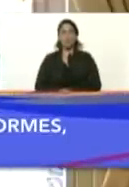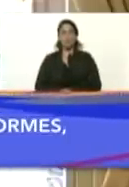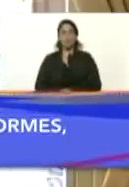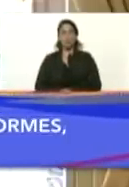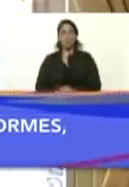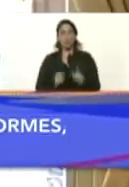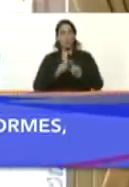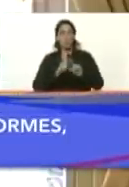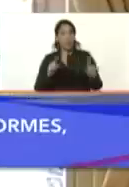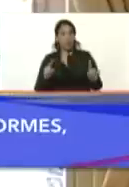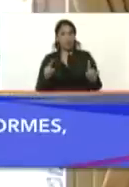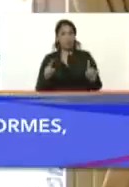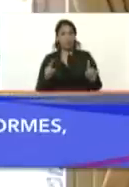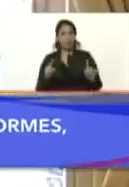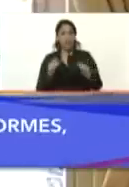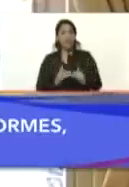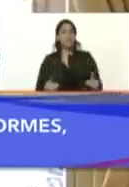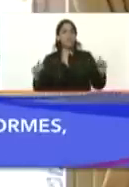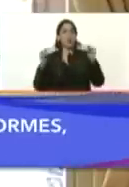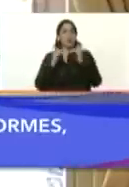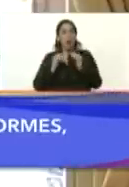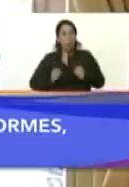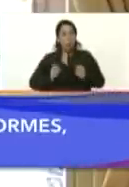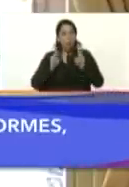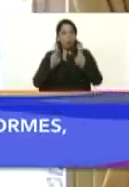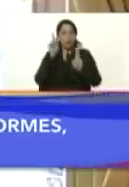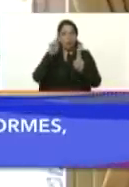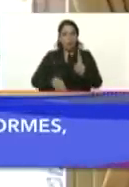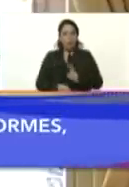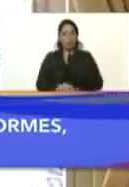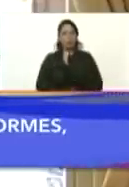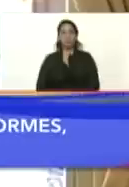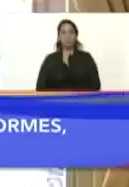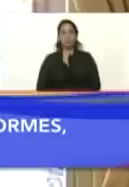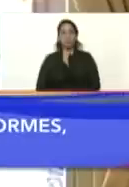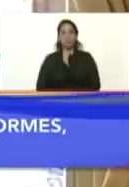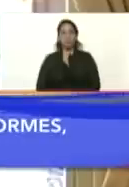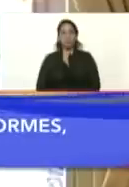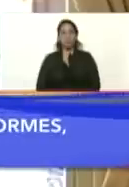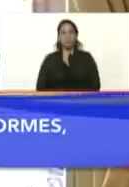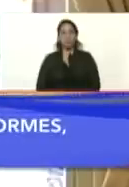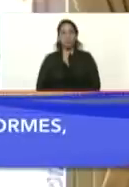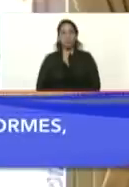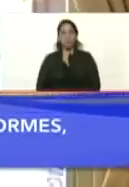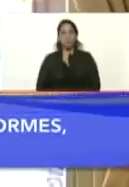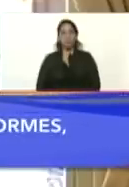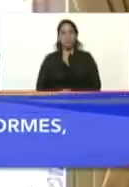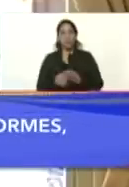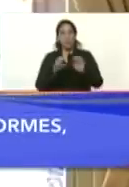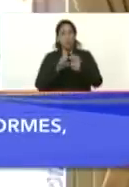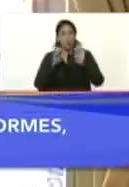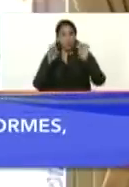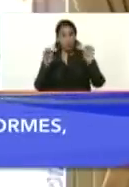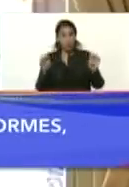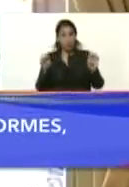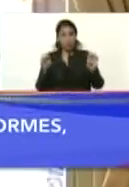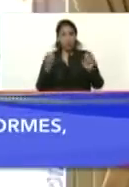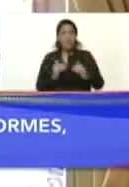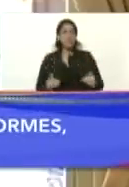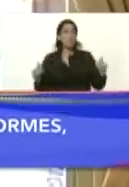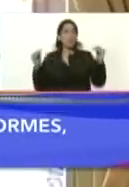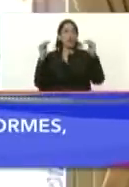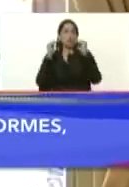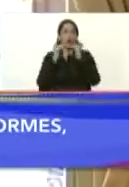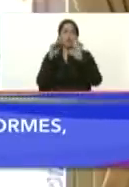para que haya la igualdad de oportunidades verdad de educación igualdad de